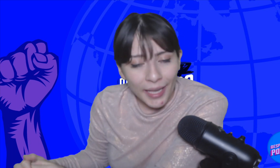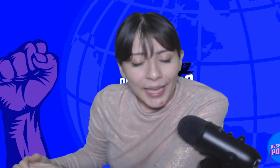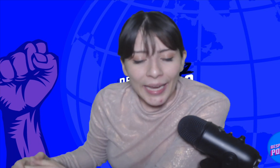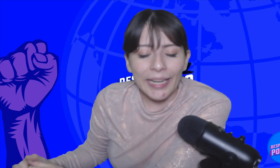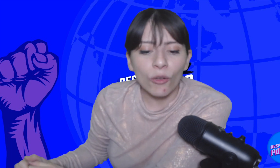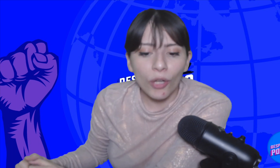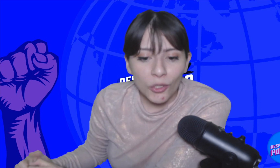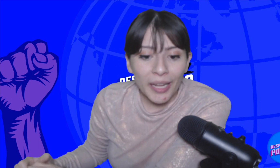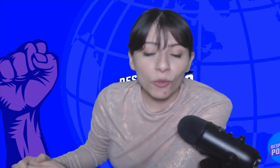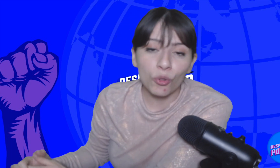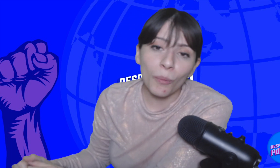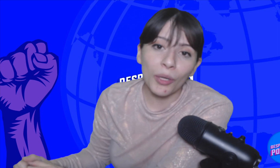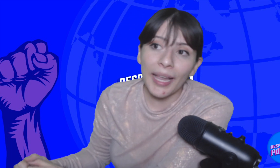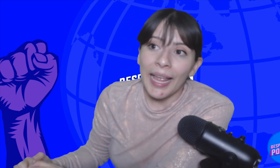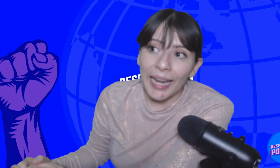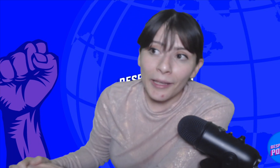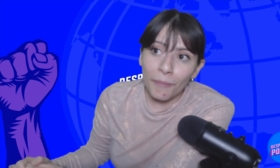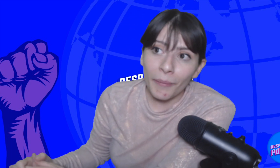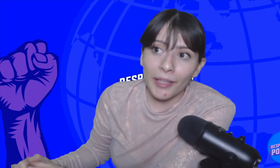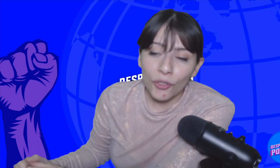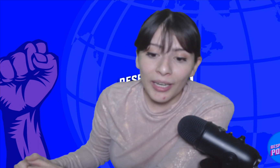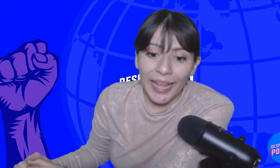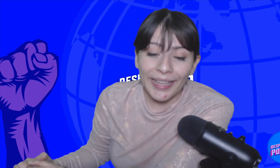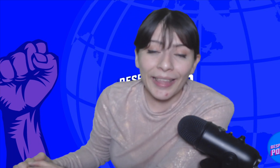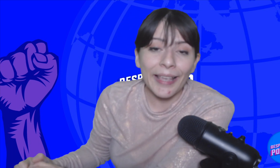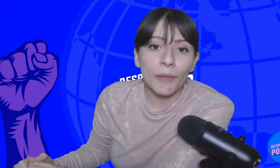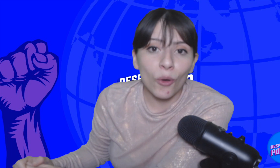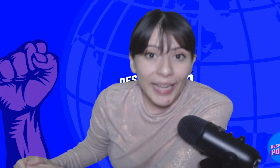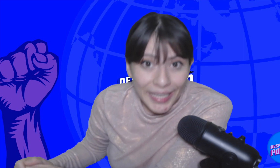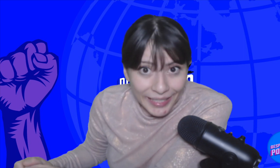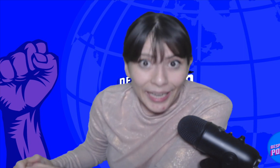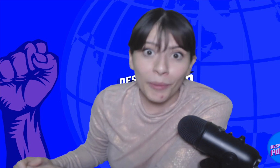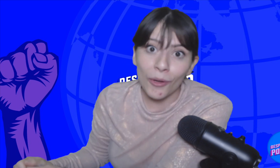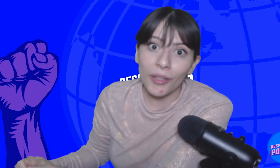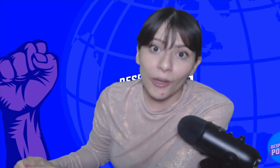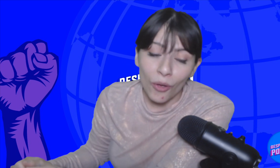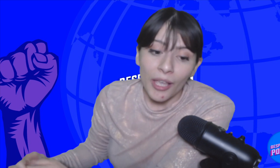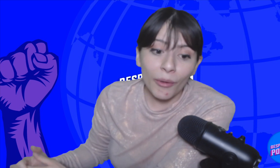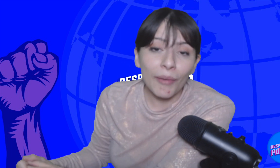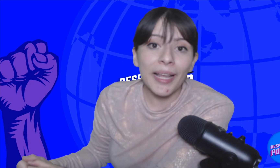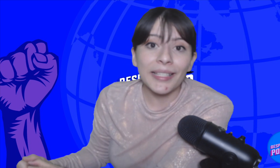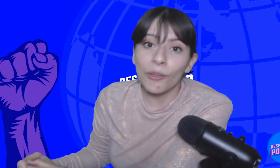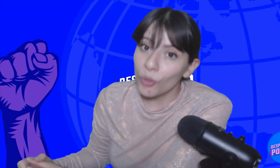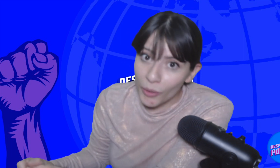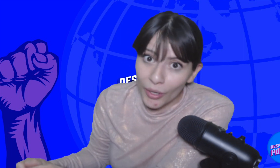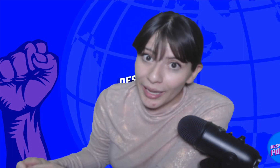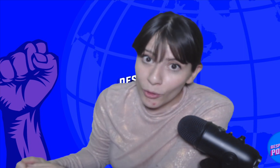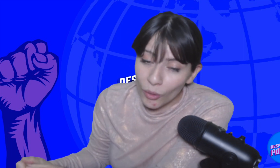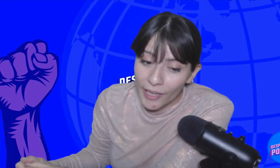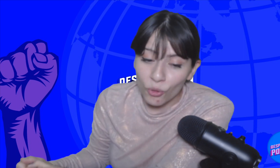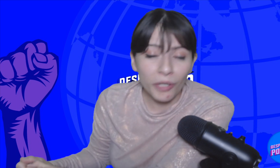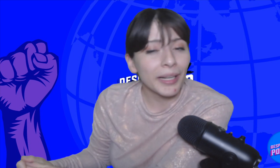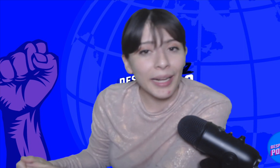qué pasa en el congreso en la discusión porque la implementación la entrada en vigor es el primero de enero y bueno familia si te gustó el vídeo